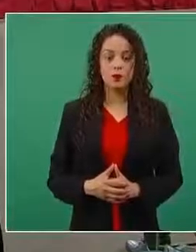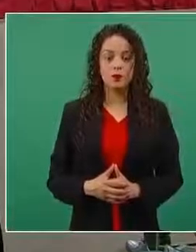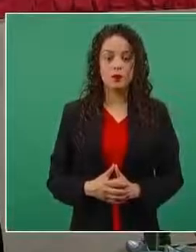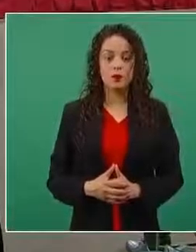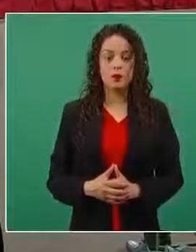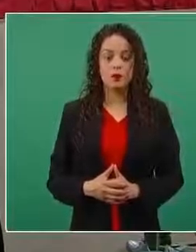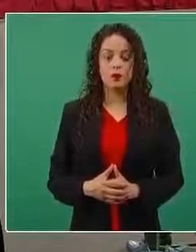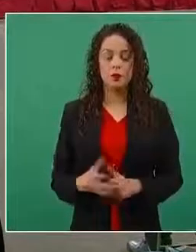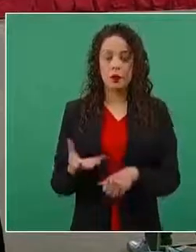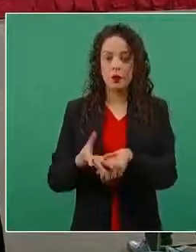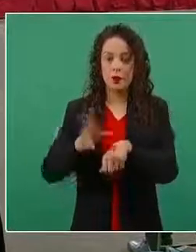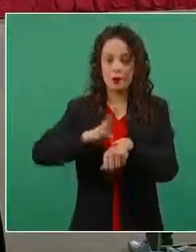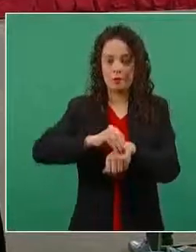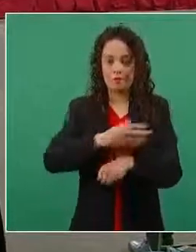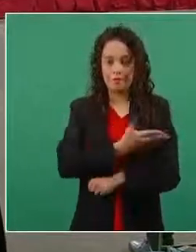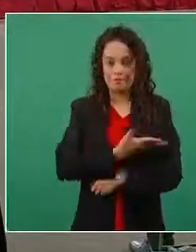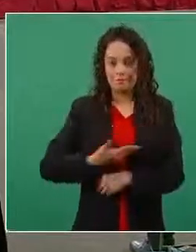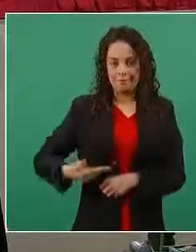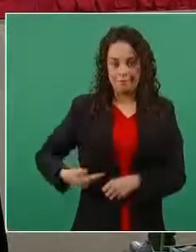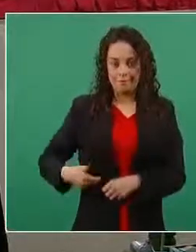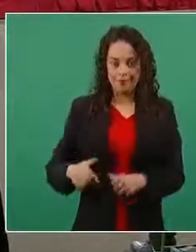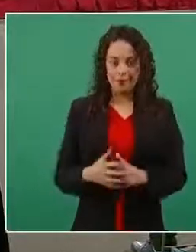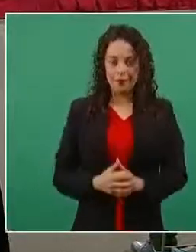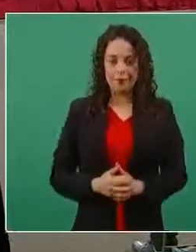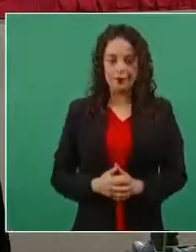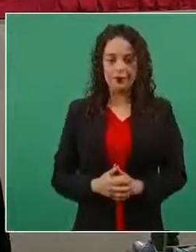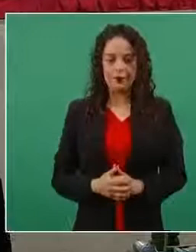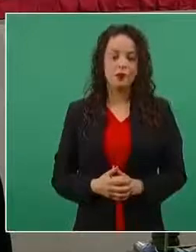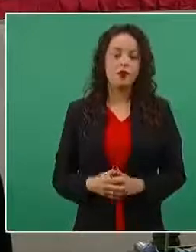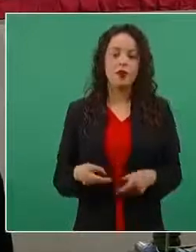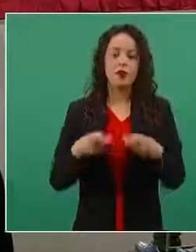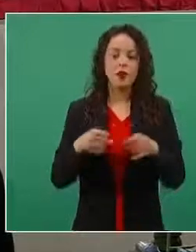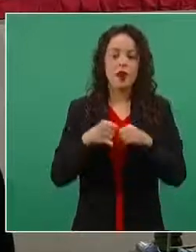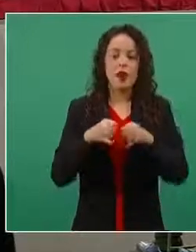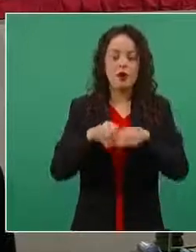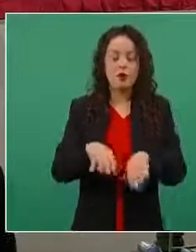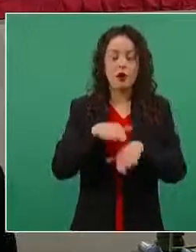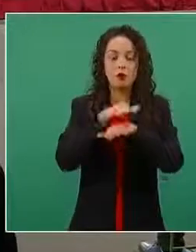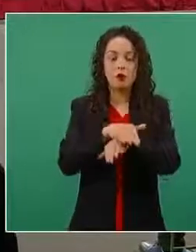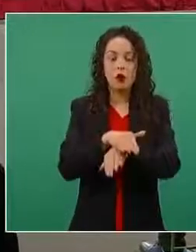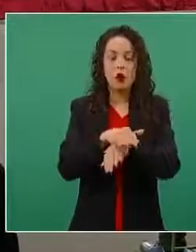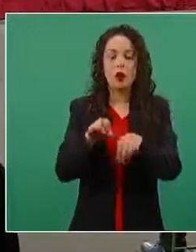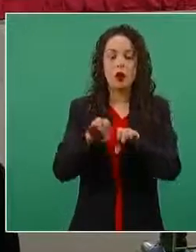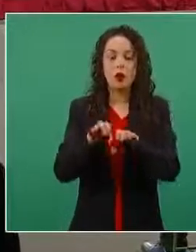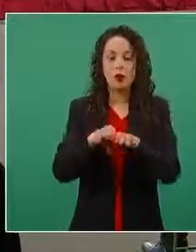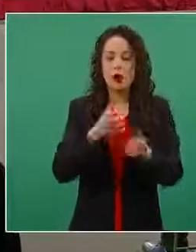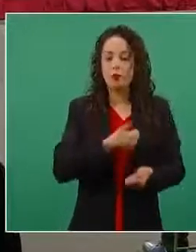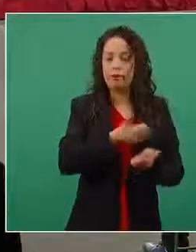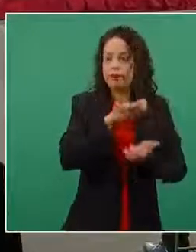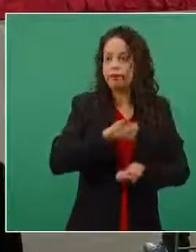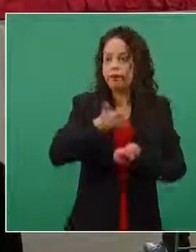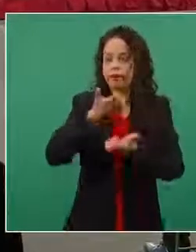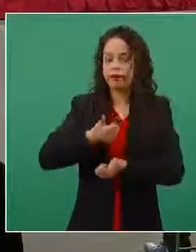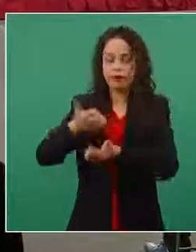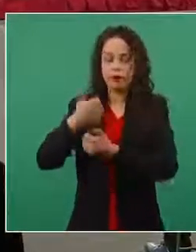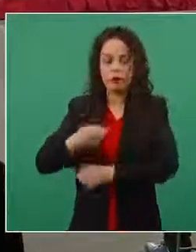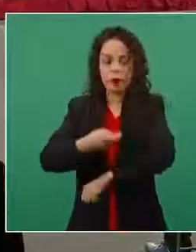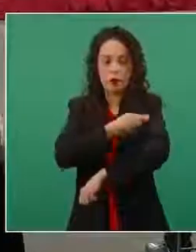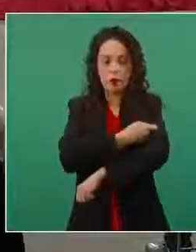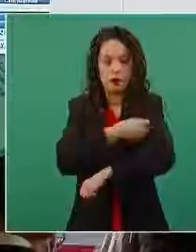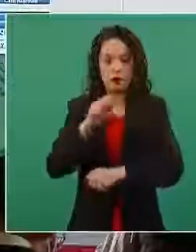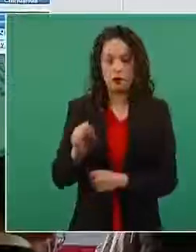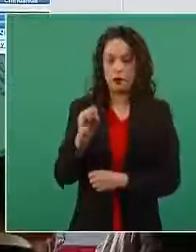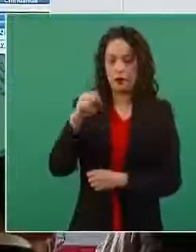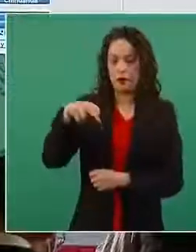Con su permiso, señor presidente. Bien, vamos a hacer el informe sobre la distribución de vacunas Sinovac